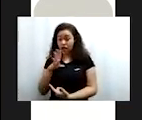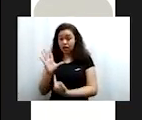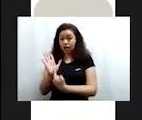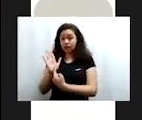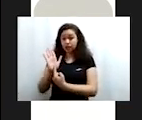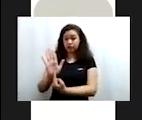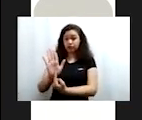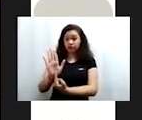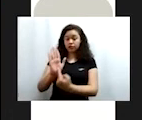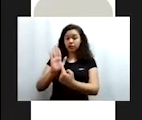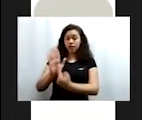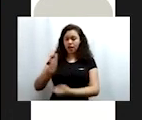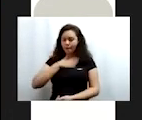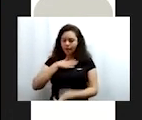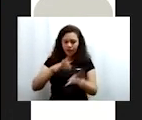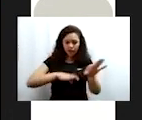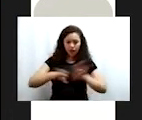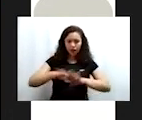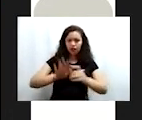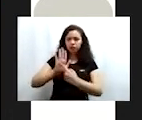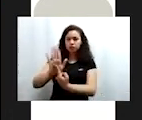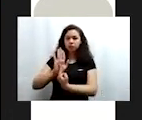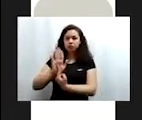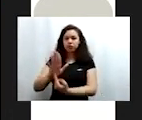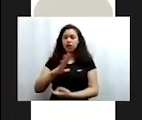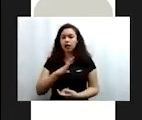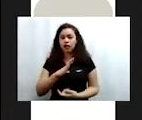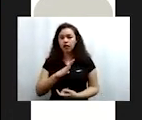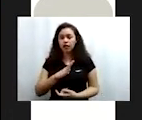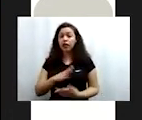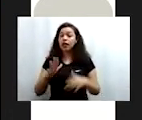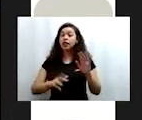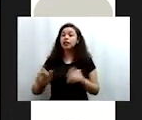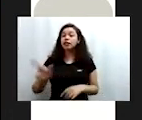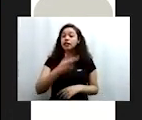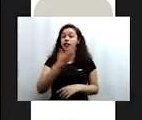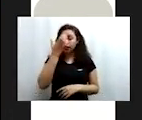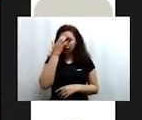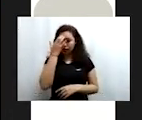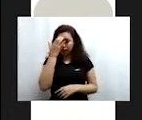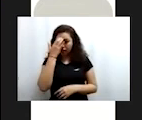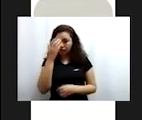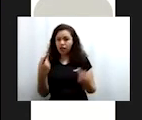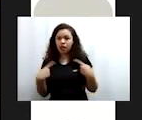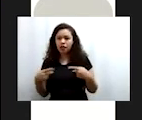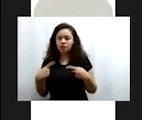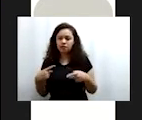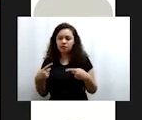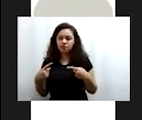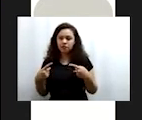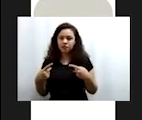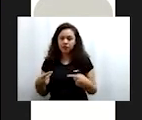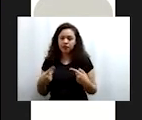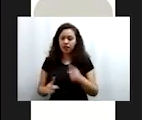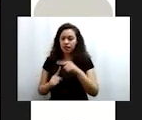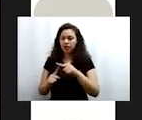mi labor, esperamos a veces ese reconocimiento de quien nos está dando estas tareas,